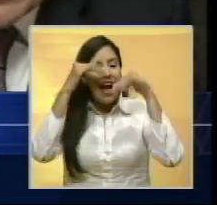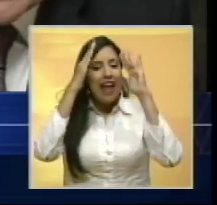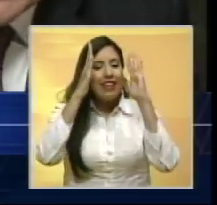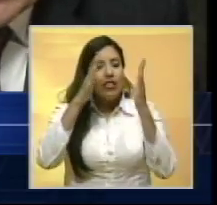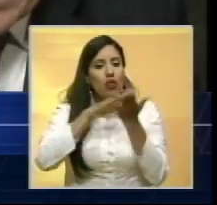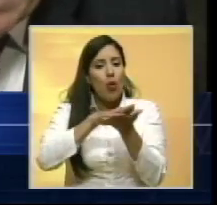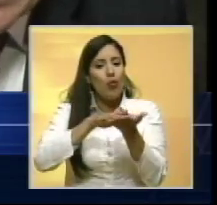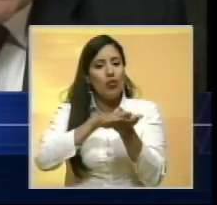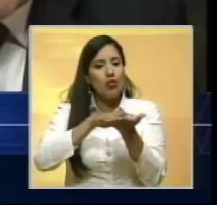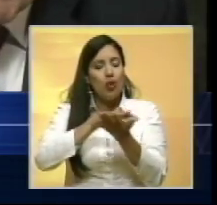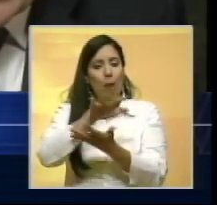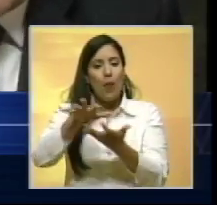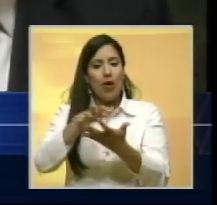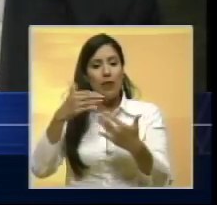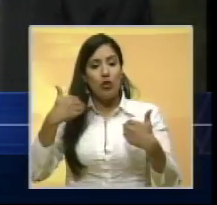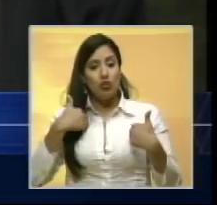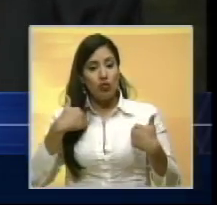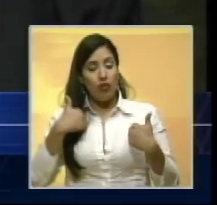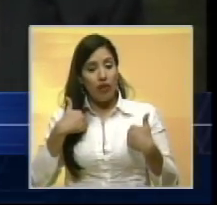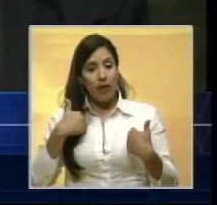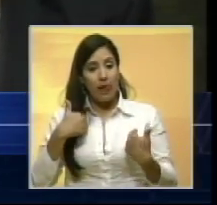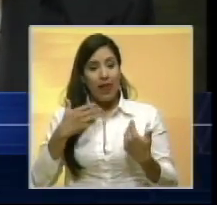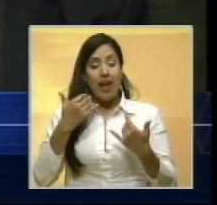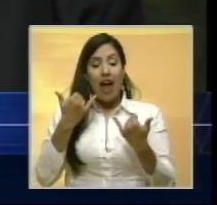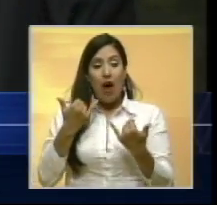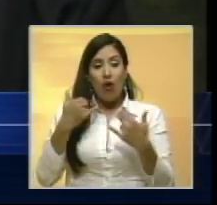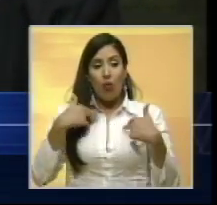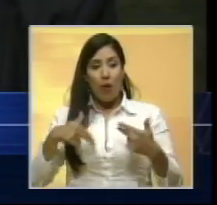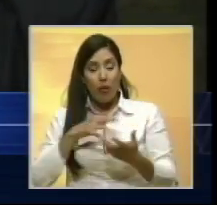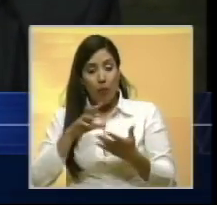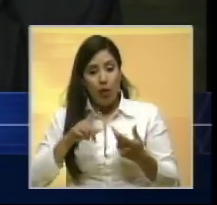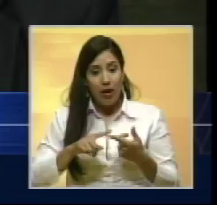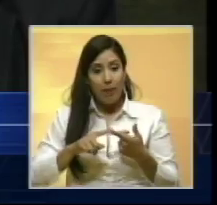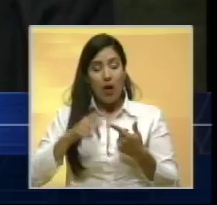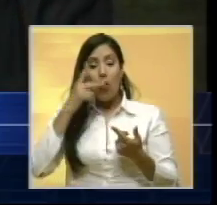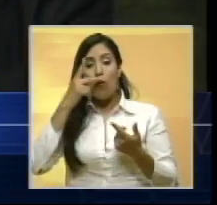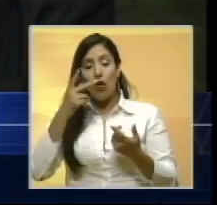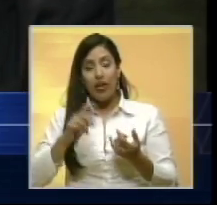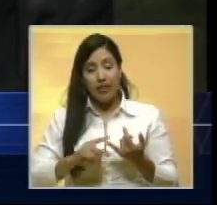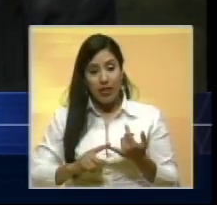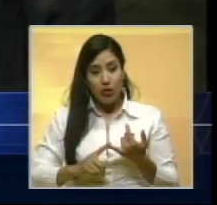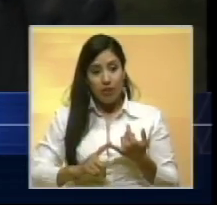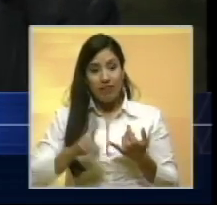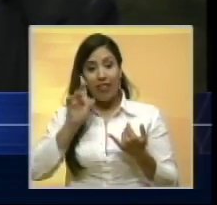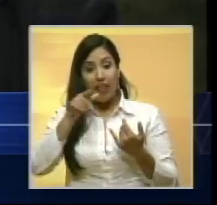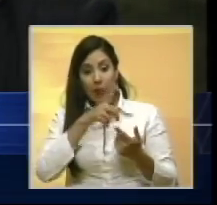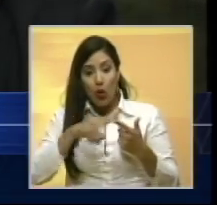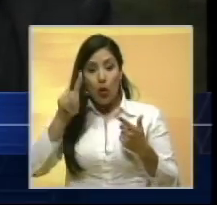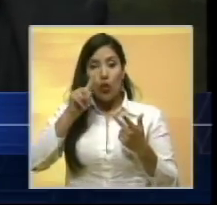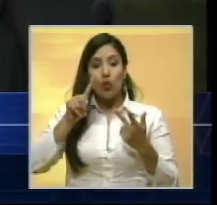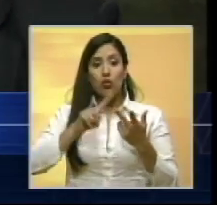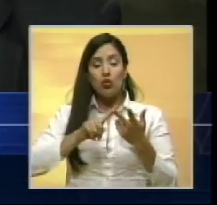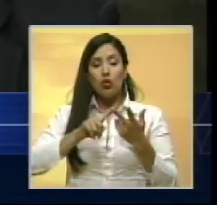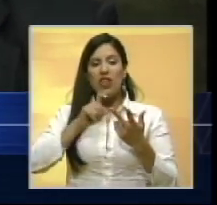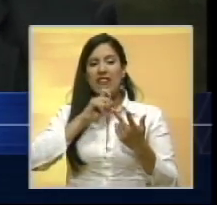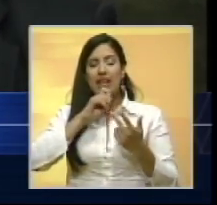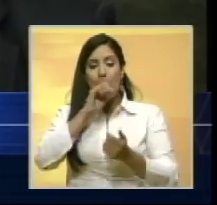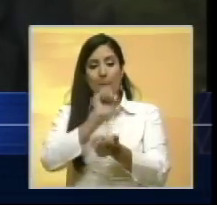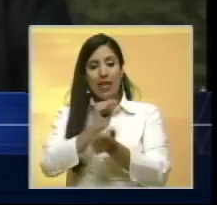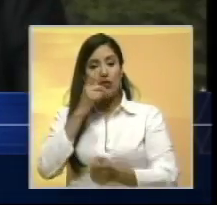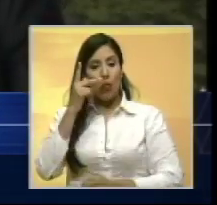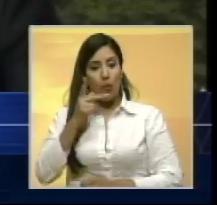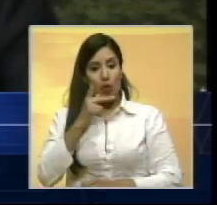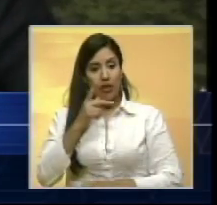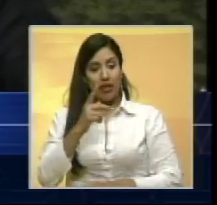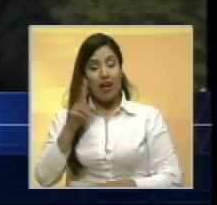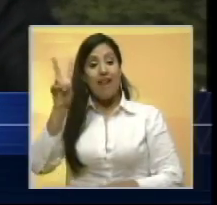los problemas que tiene en sus manos. La situación humanitaria, la situación política y la situación de los presos